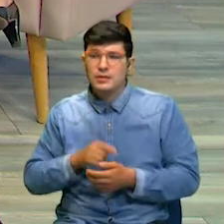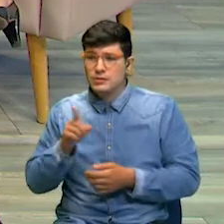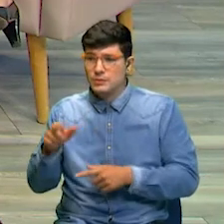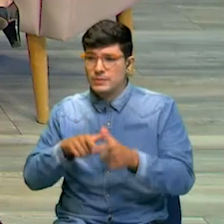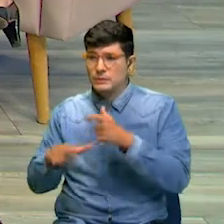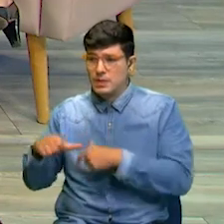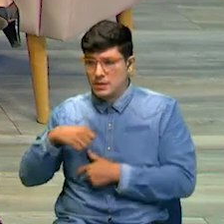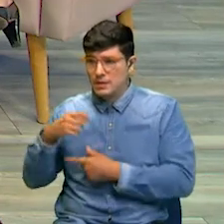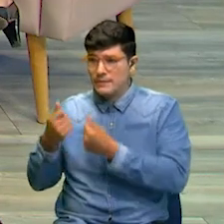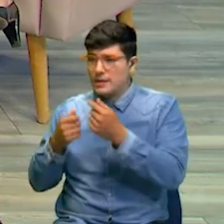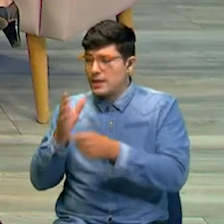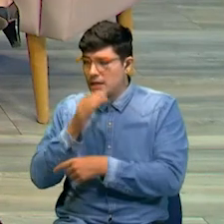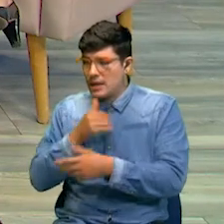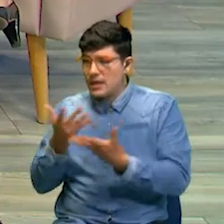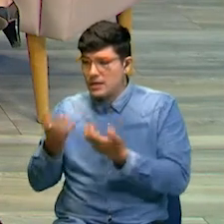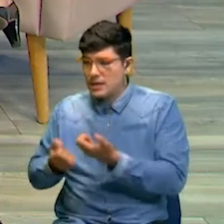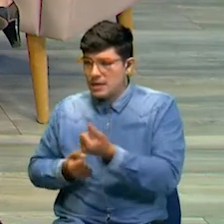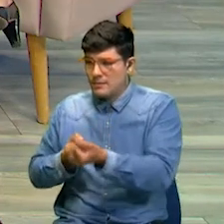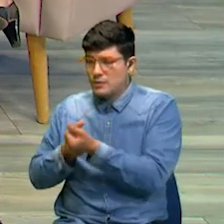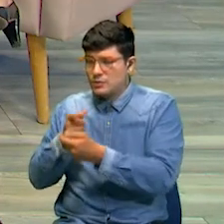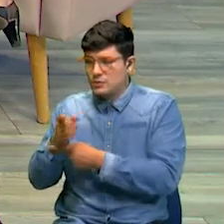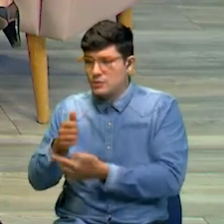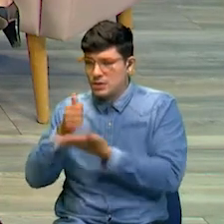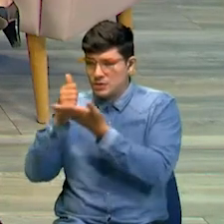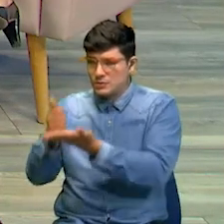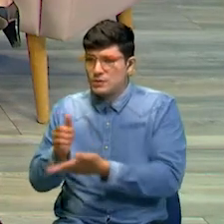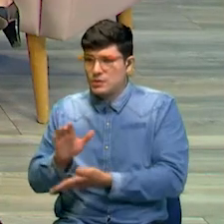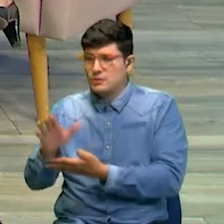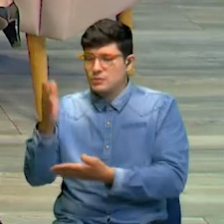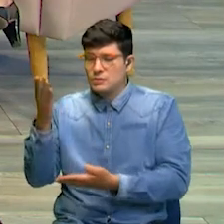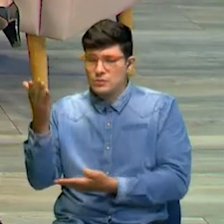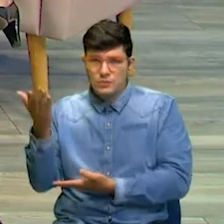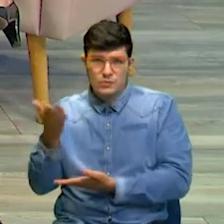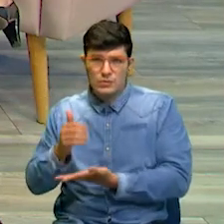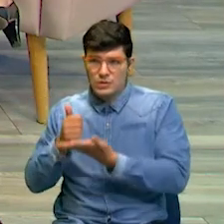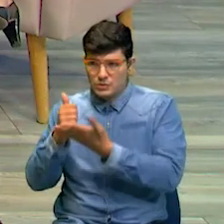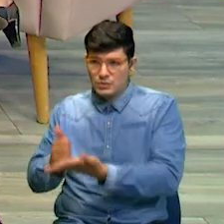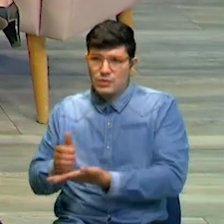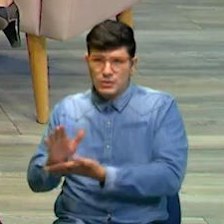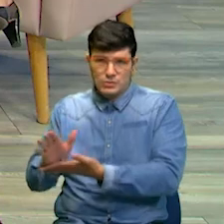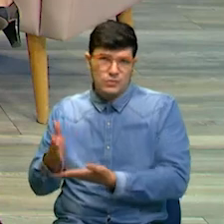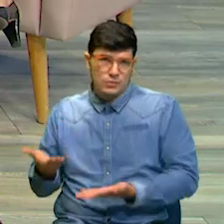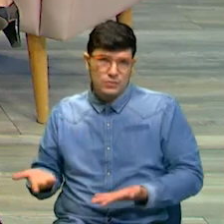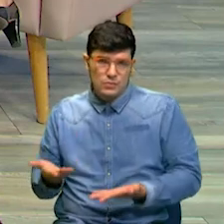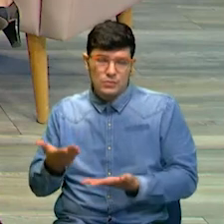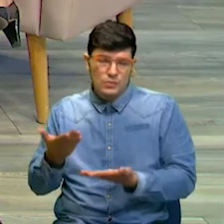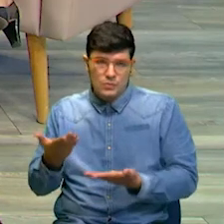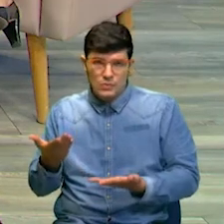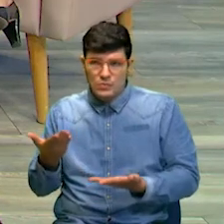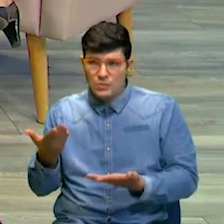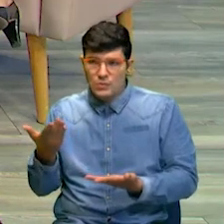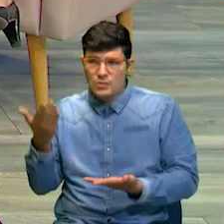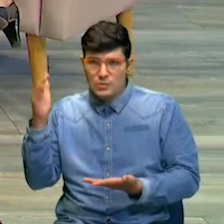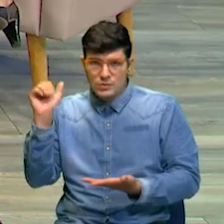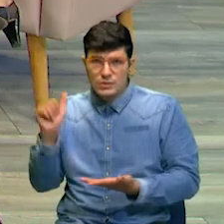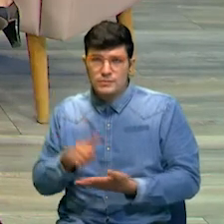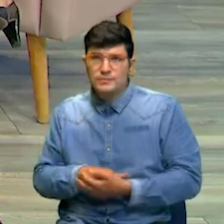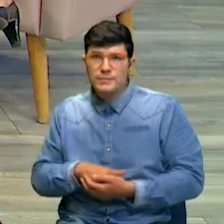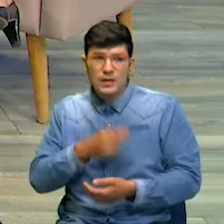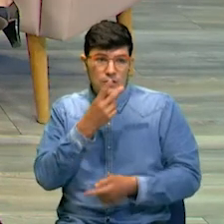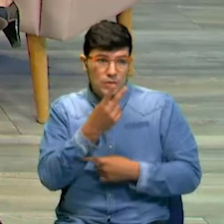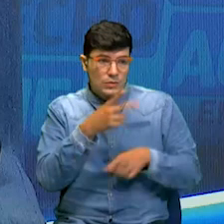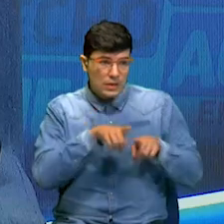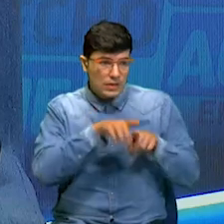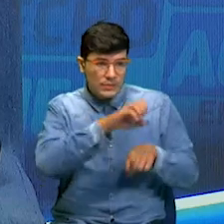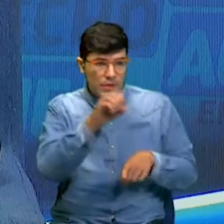plata y no quieren aportar ni cinco para ayudar a la mujer mía y a las otras dos hermanas. A ver qué me sugieren ustedes. Son dos hermanos que no quieren